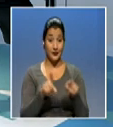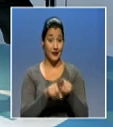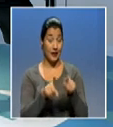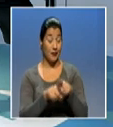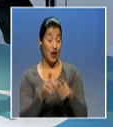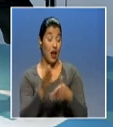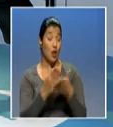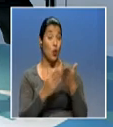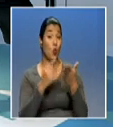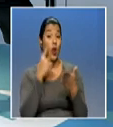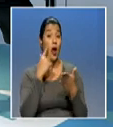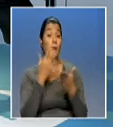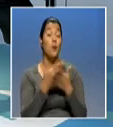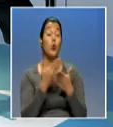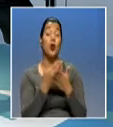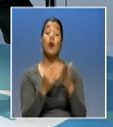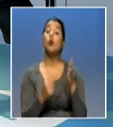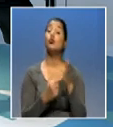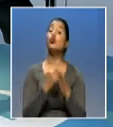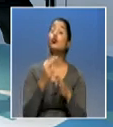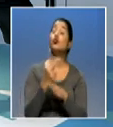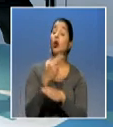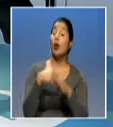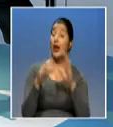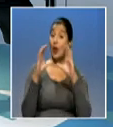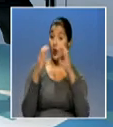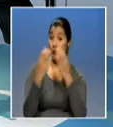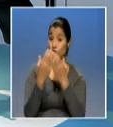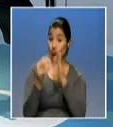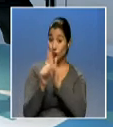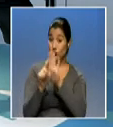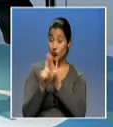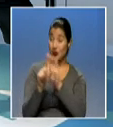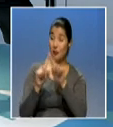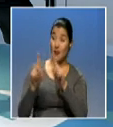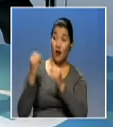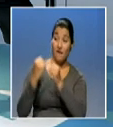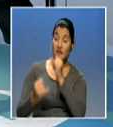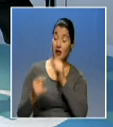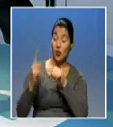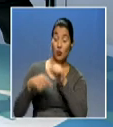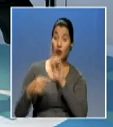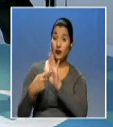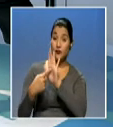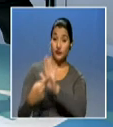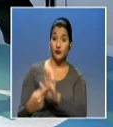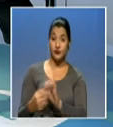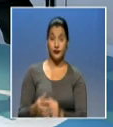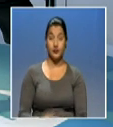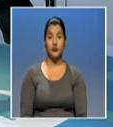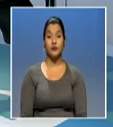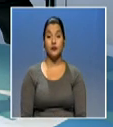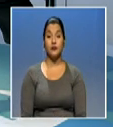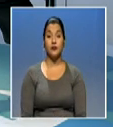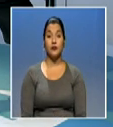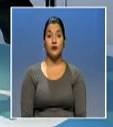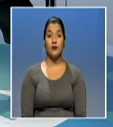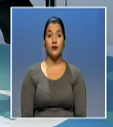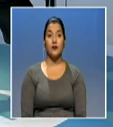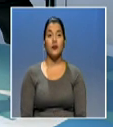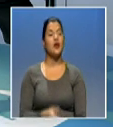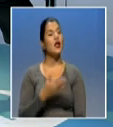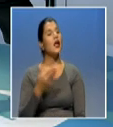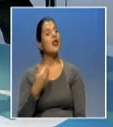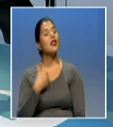se utilizaron en la comisión legislativa, que al final de cuentas no fueron presentadas en la audiencia. ¿Qué tiene